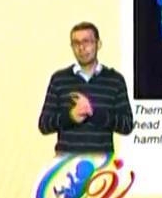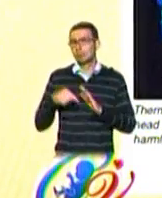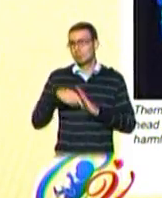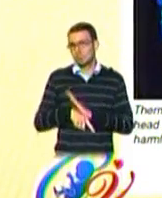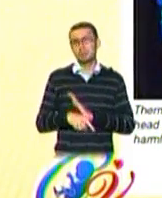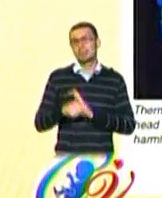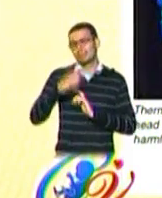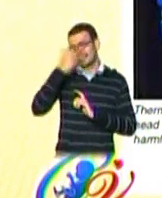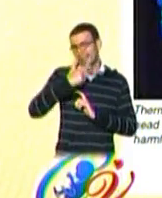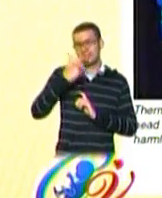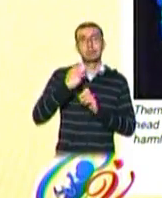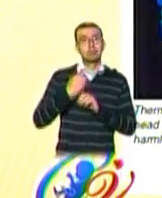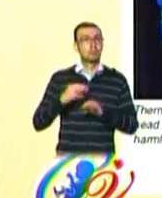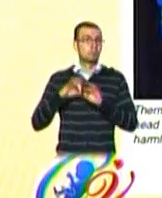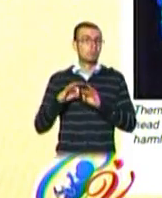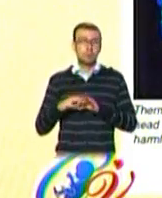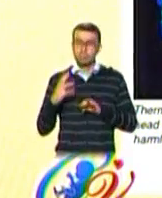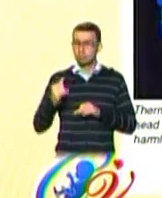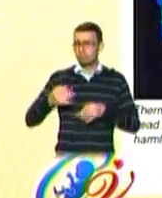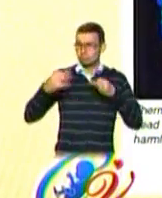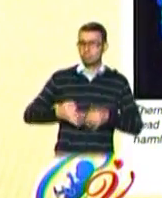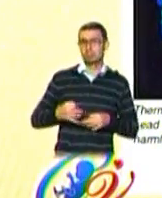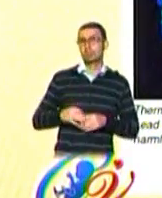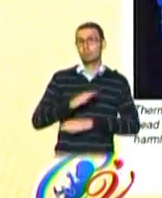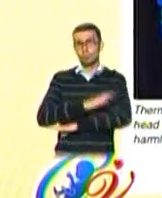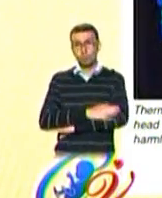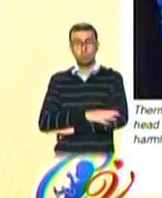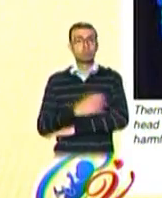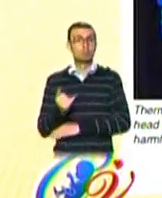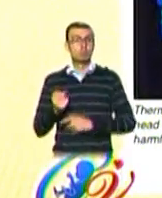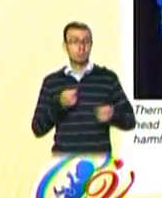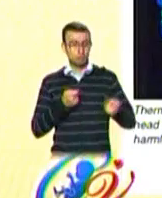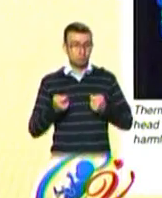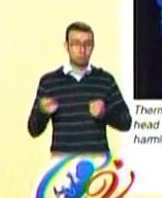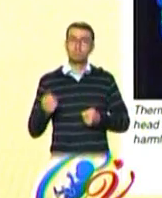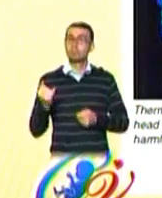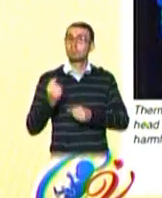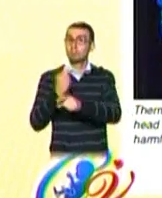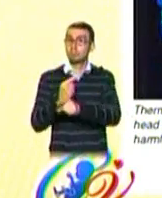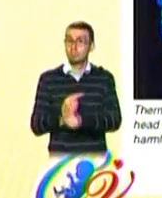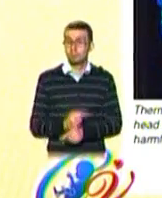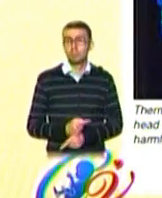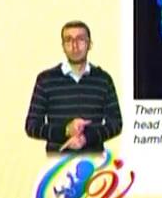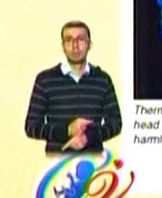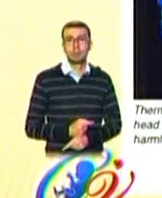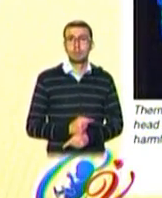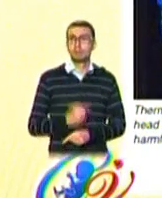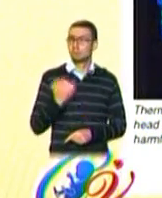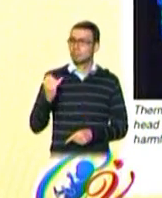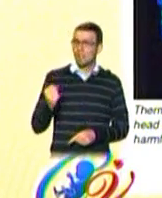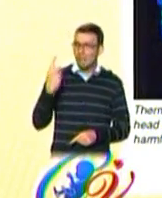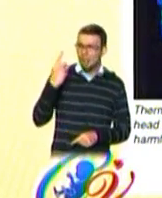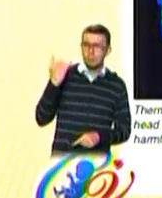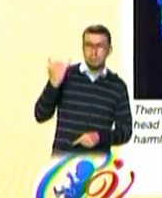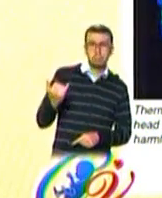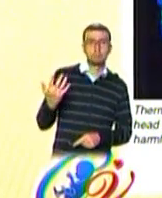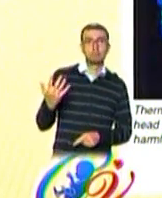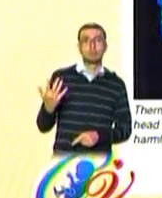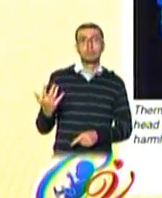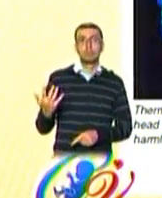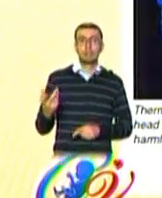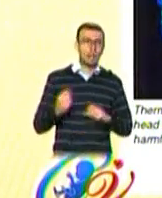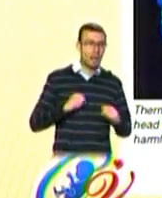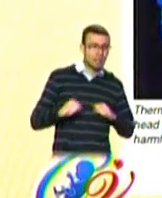serio, más humano, más honesto, más académico y más ortodoxo. Entonces aquí nosotros en este tipo de